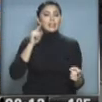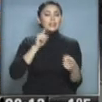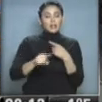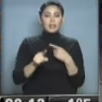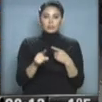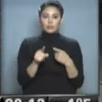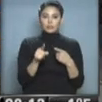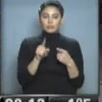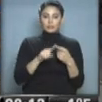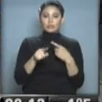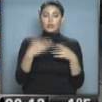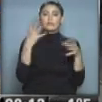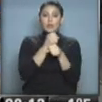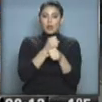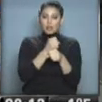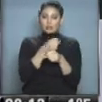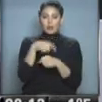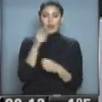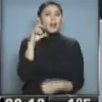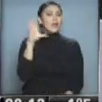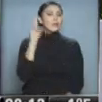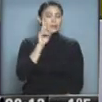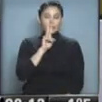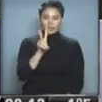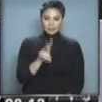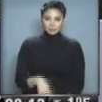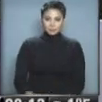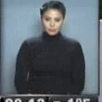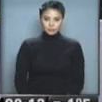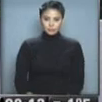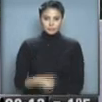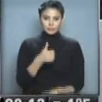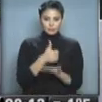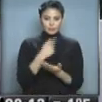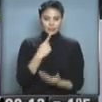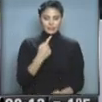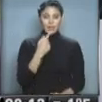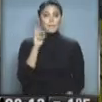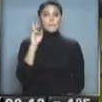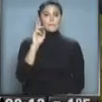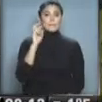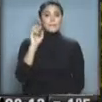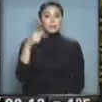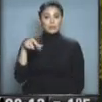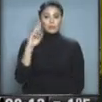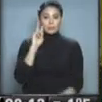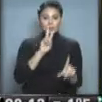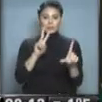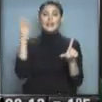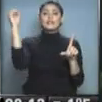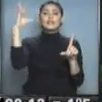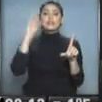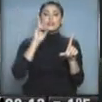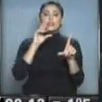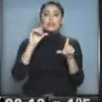principalmente en las líneas de colectivos Laura te escuchamos Patricia Roberto fíjate con esta imagen Ya va saliendo el sol